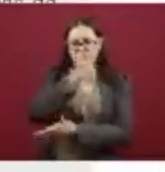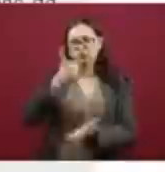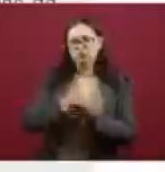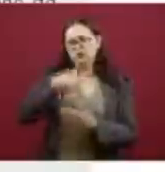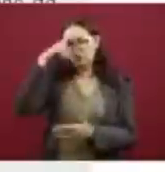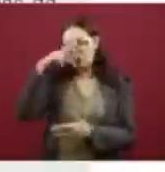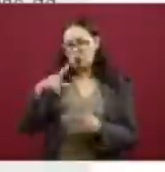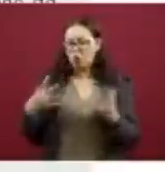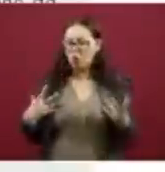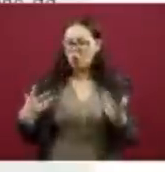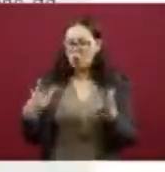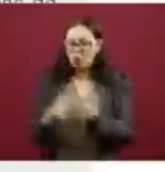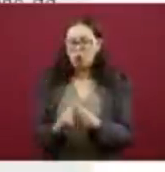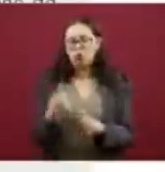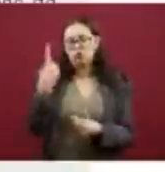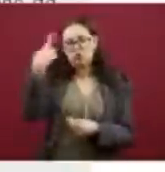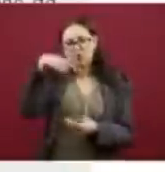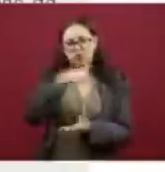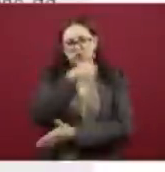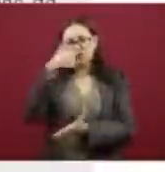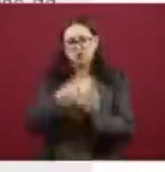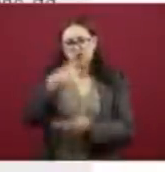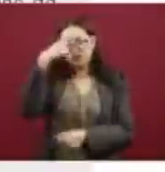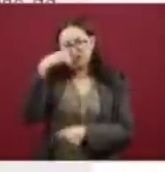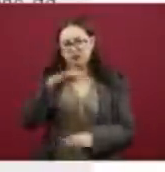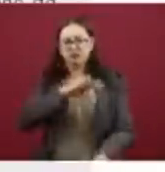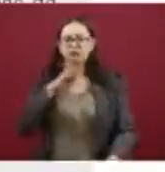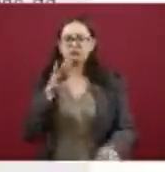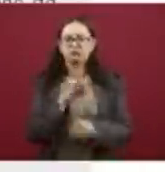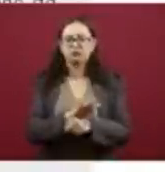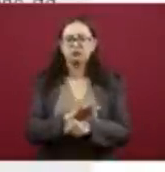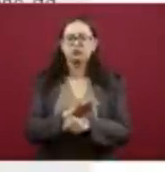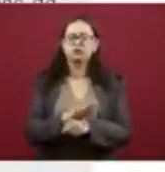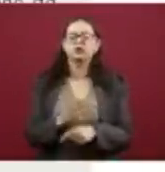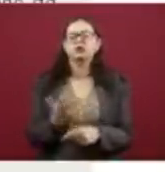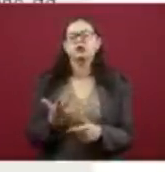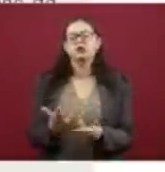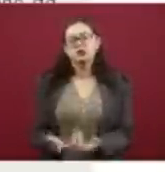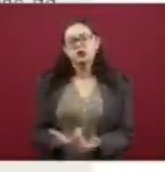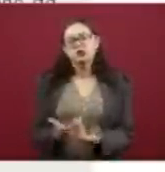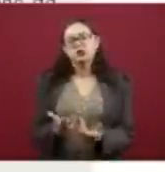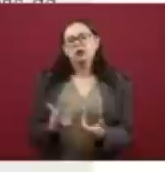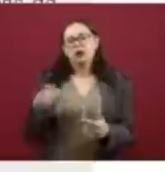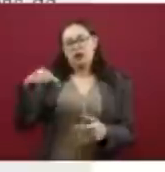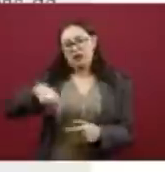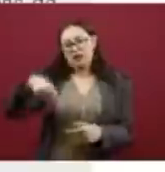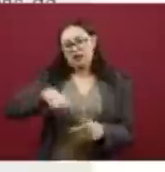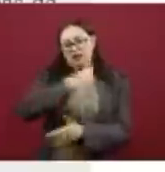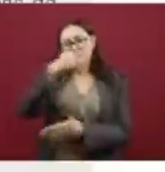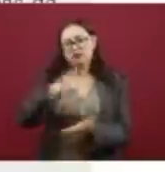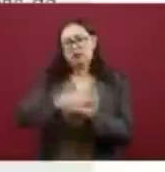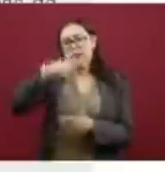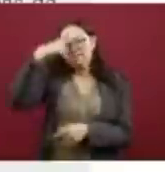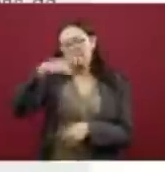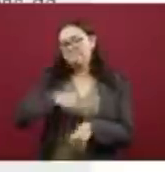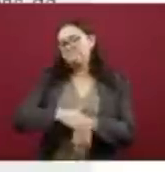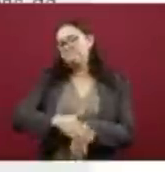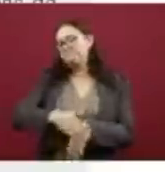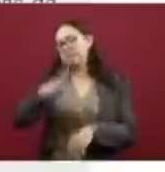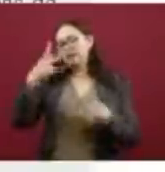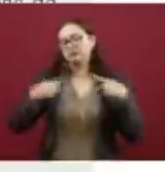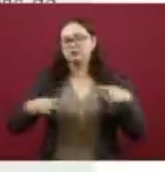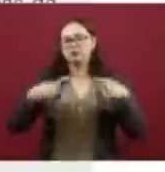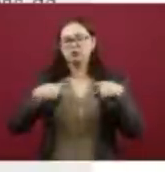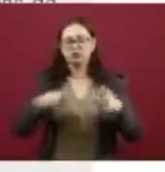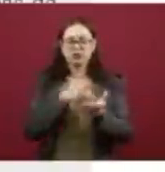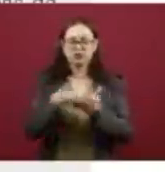con el mecanismo de protección en la Ciudad de México y el mecanismo federal, más aún cuando aquí se concentran el mayor número de periodistas y defensores de